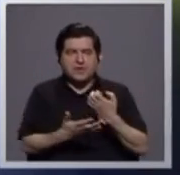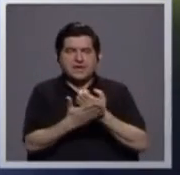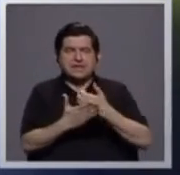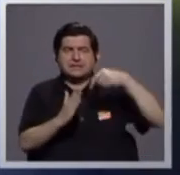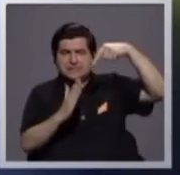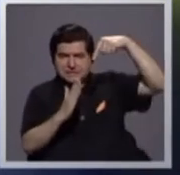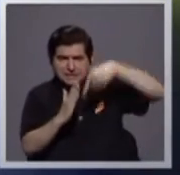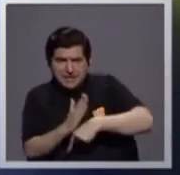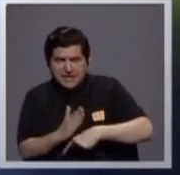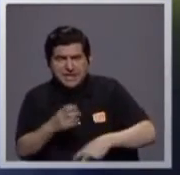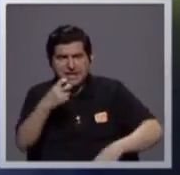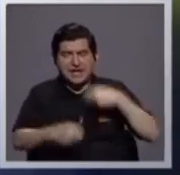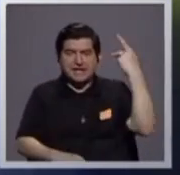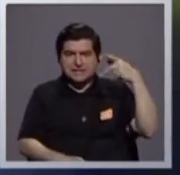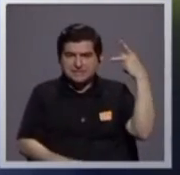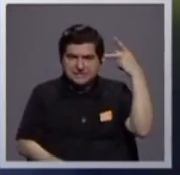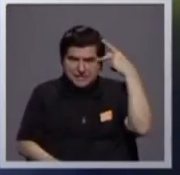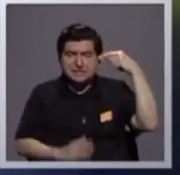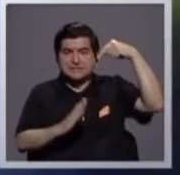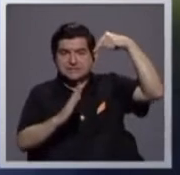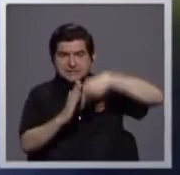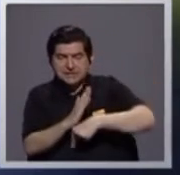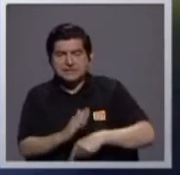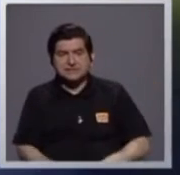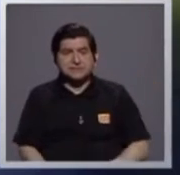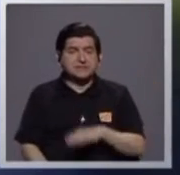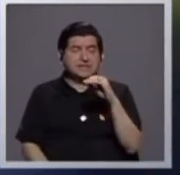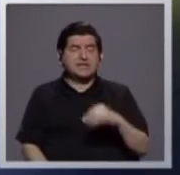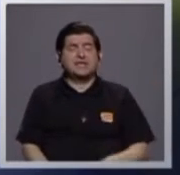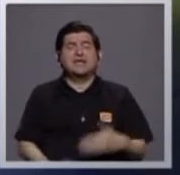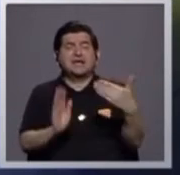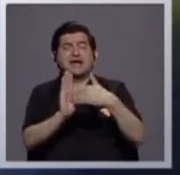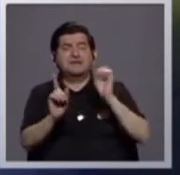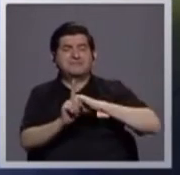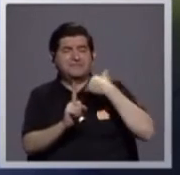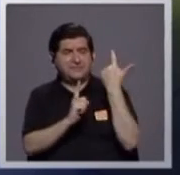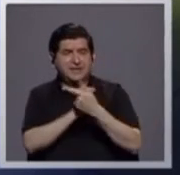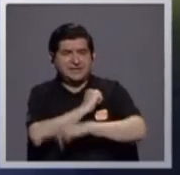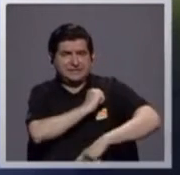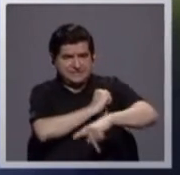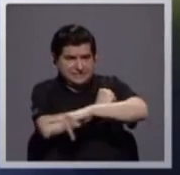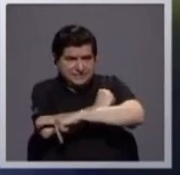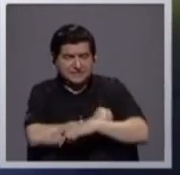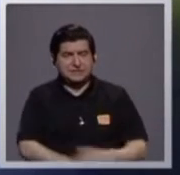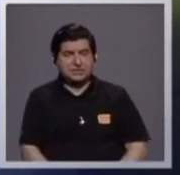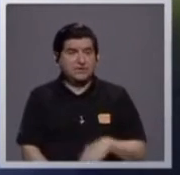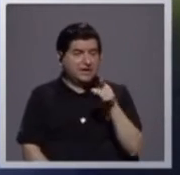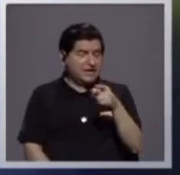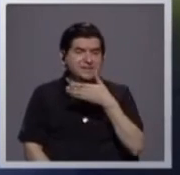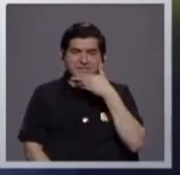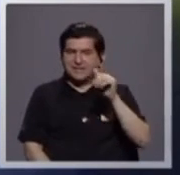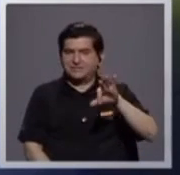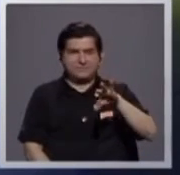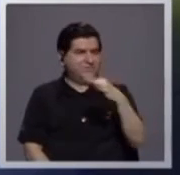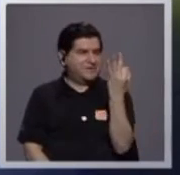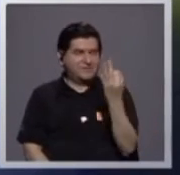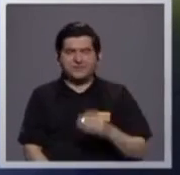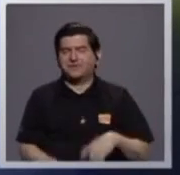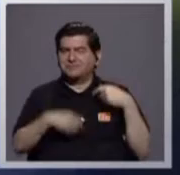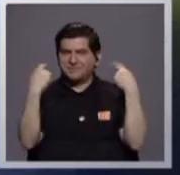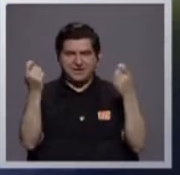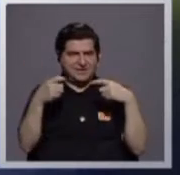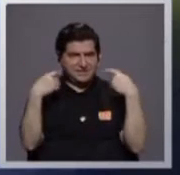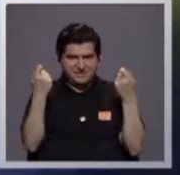severa, una crisis política severa y un gran deterioro social en el país. Esa no es la mejor manera de